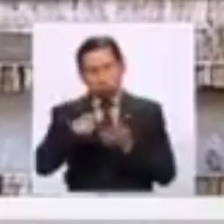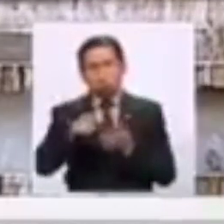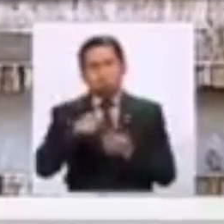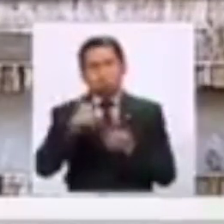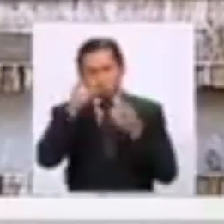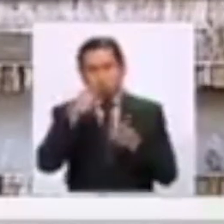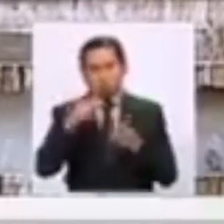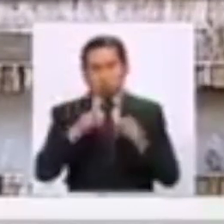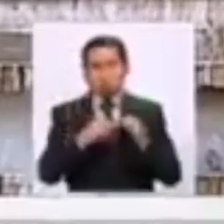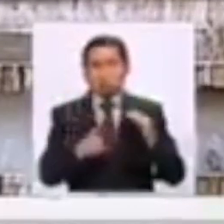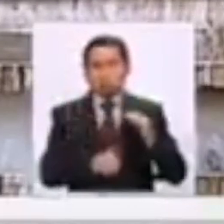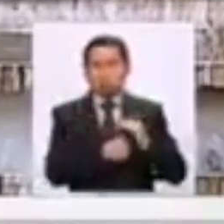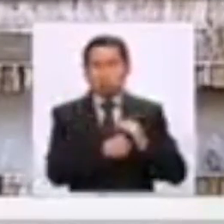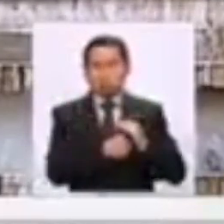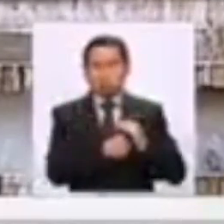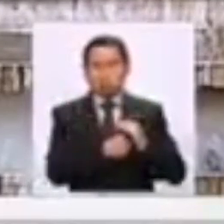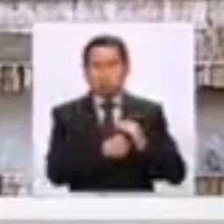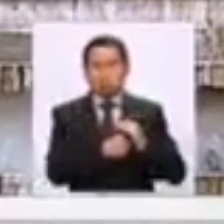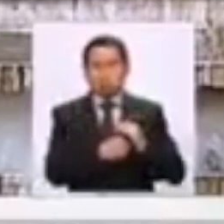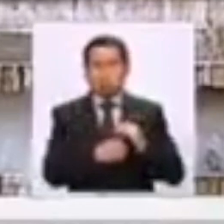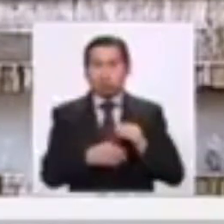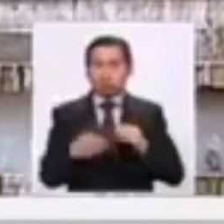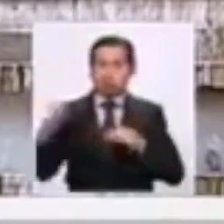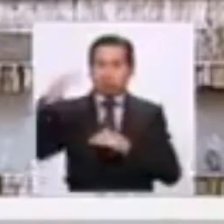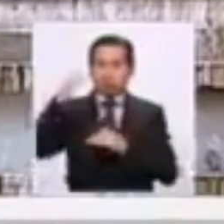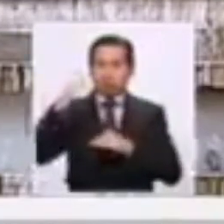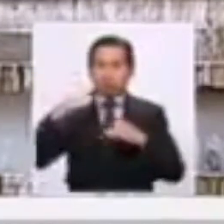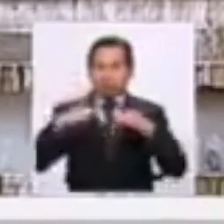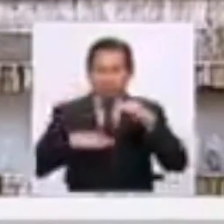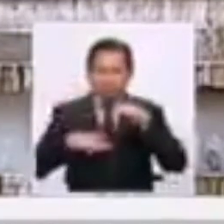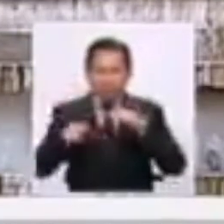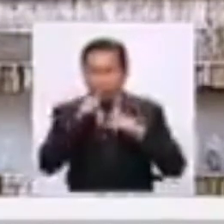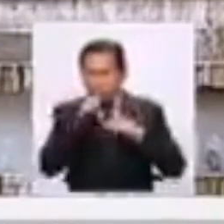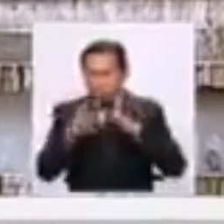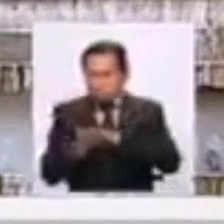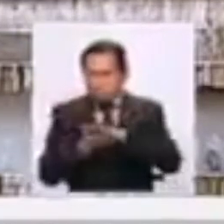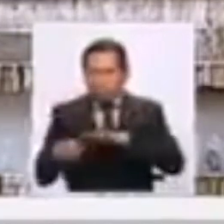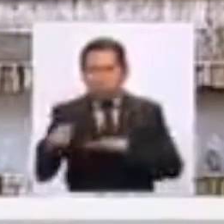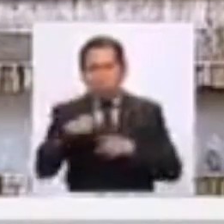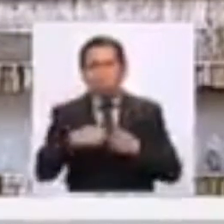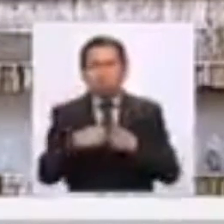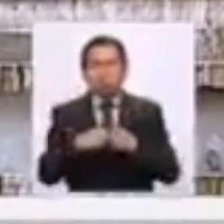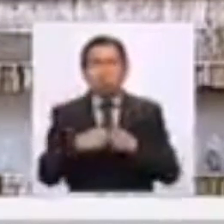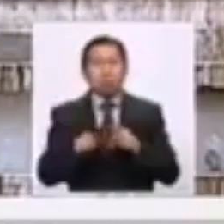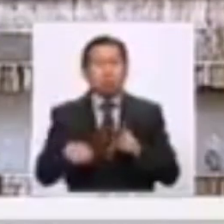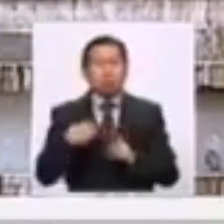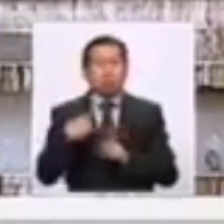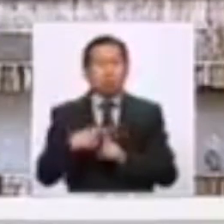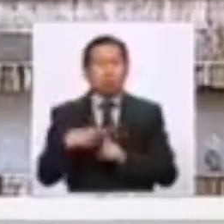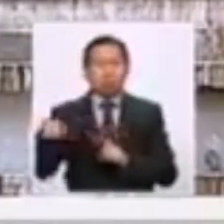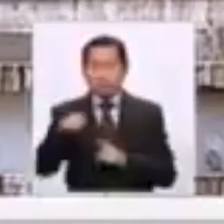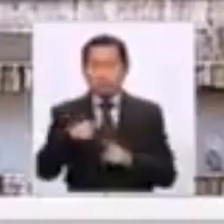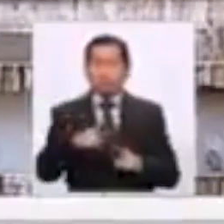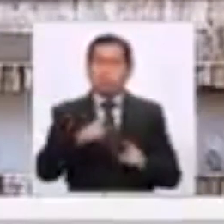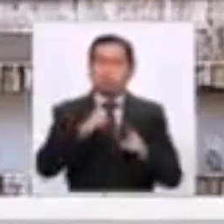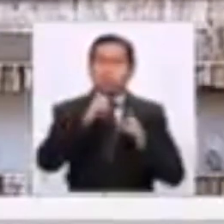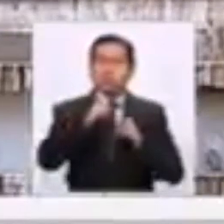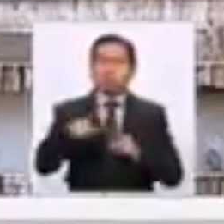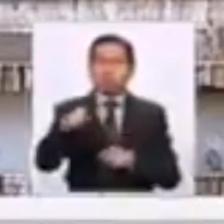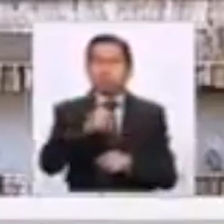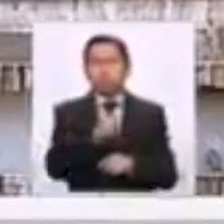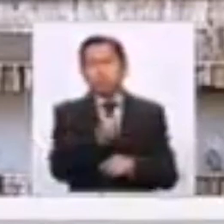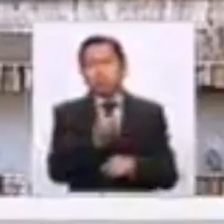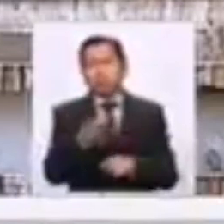acójanse a la cuarentena, por arriba y por abajo desestabilicen. Es más, hasta han llevado a mandar unos